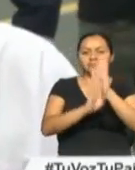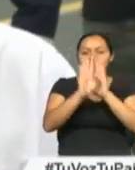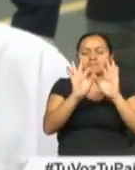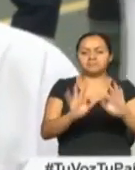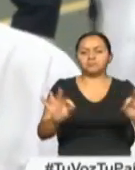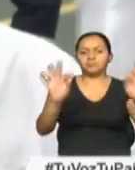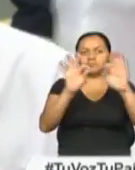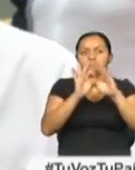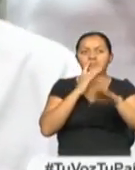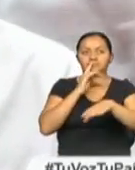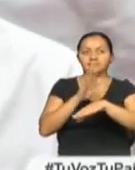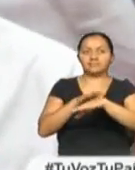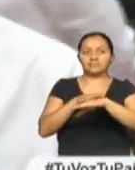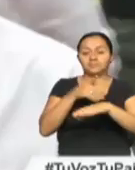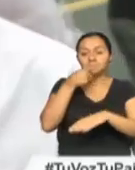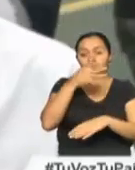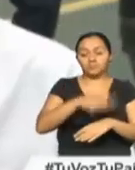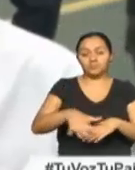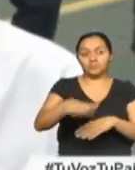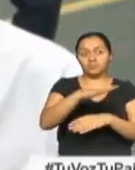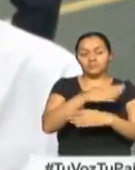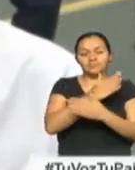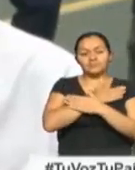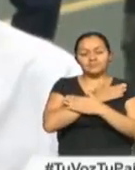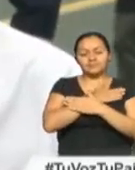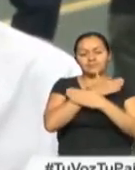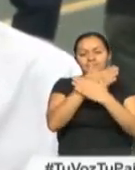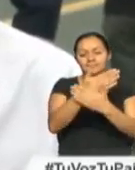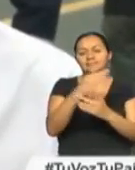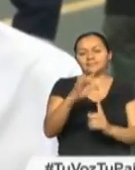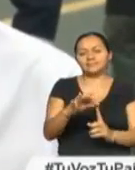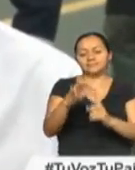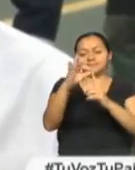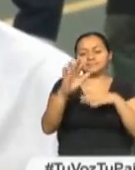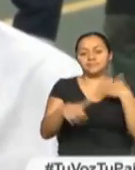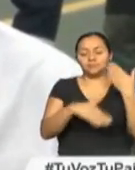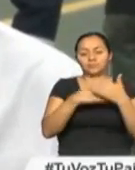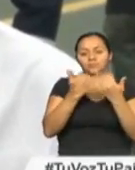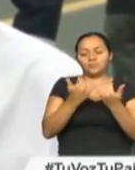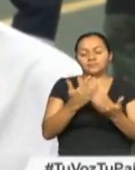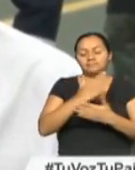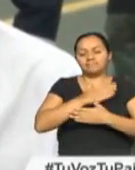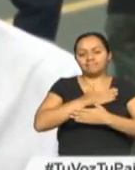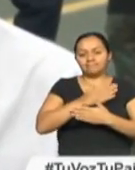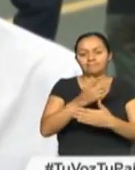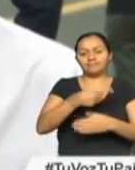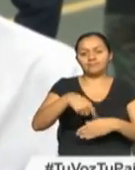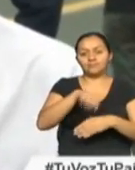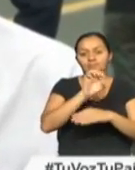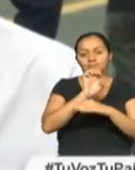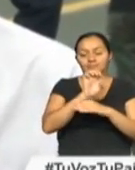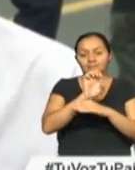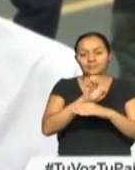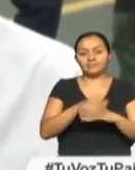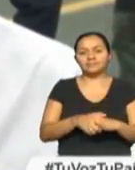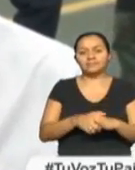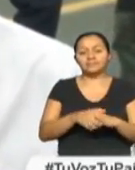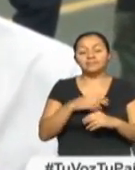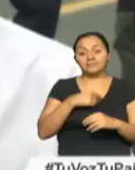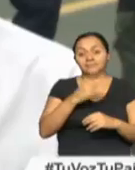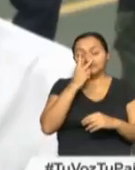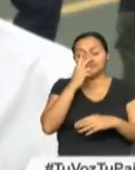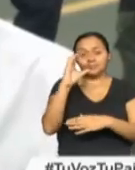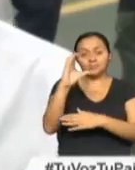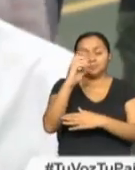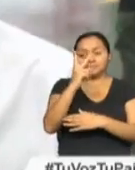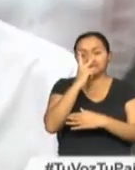que un saludo muy, muy afectuoso, cariñoso a todo el pueblo ecuatoriano, decirles que los